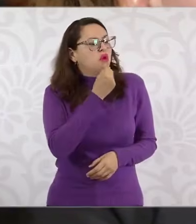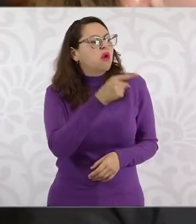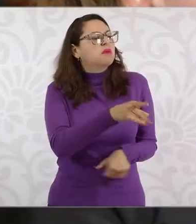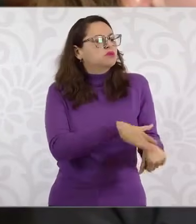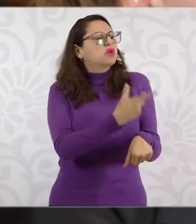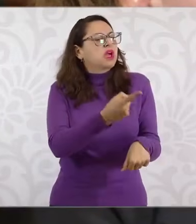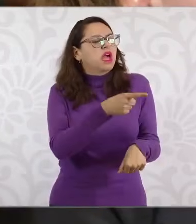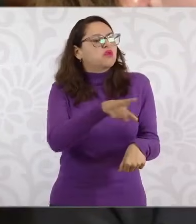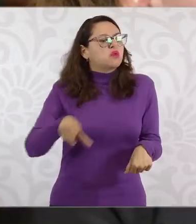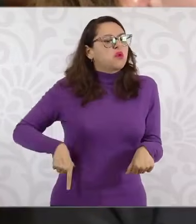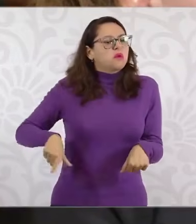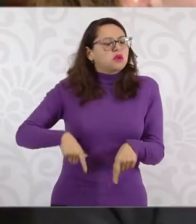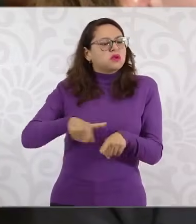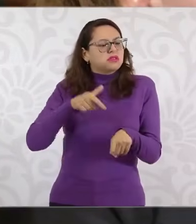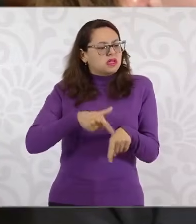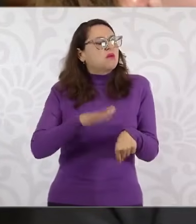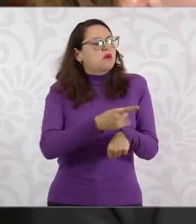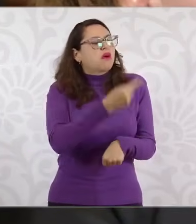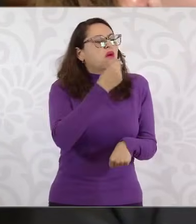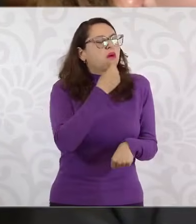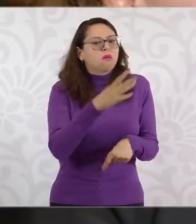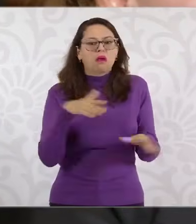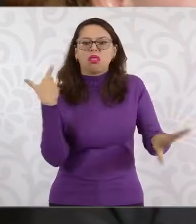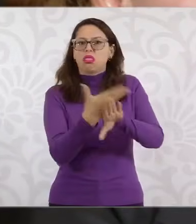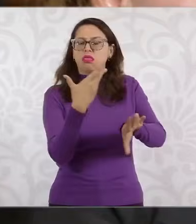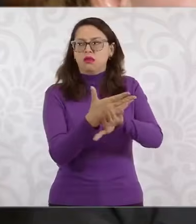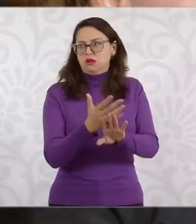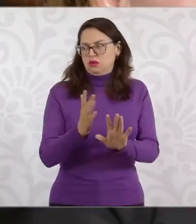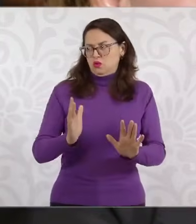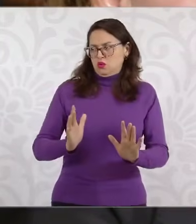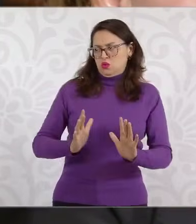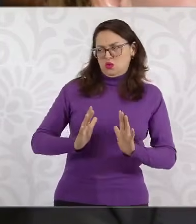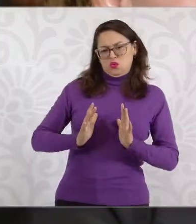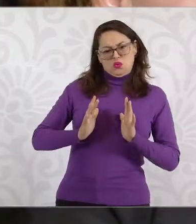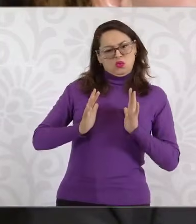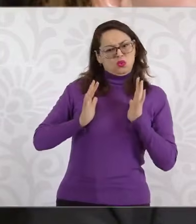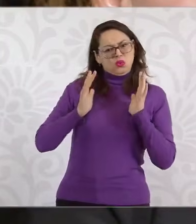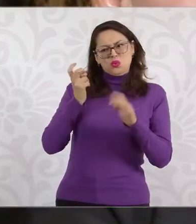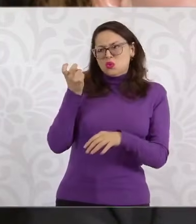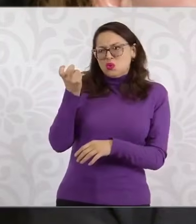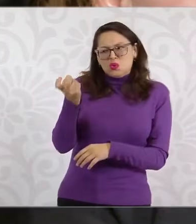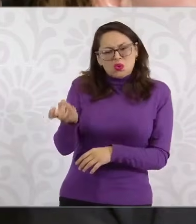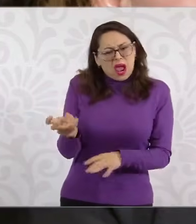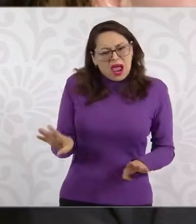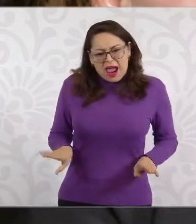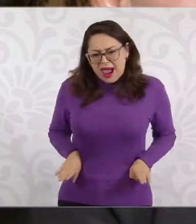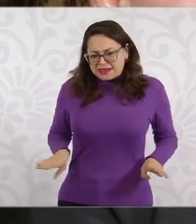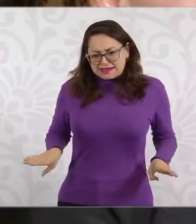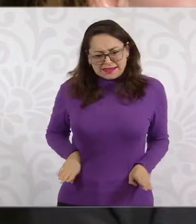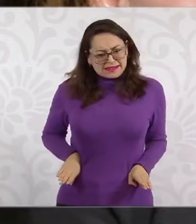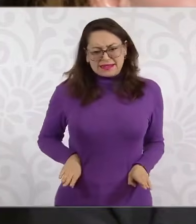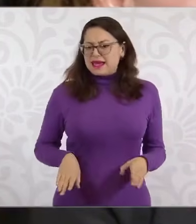al gobierno, ¿no? Entonces creo que hace falta trabajar mucho con